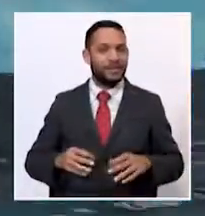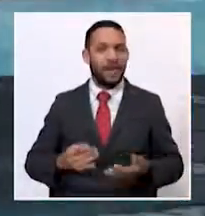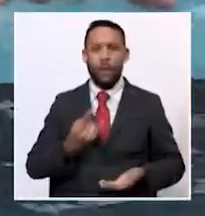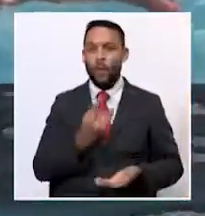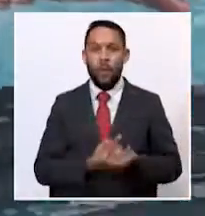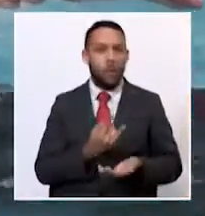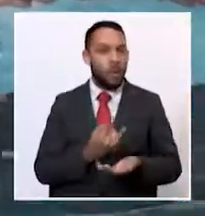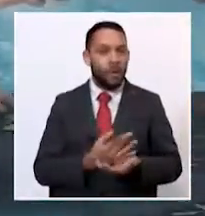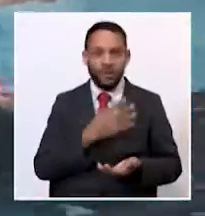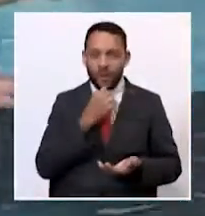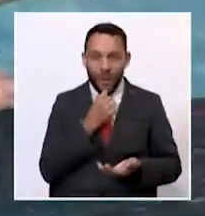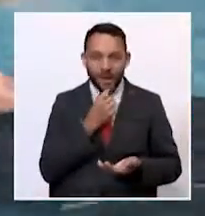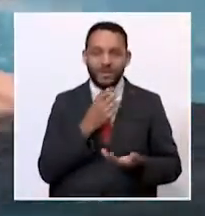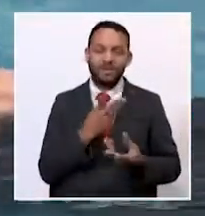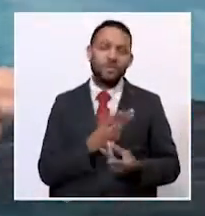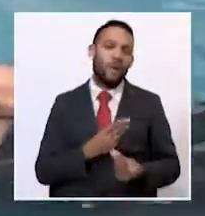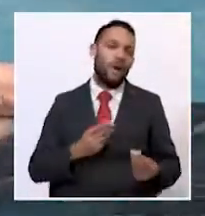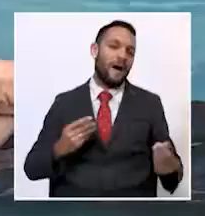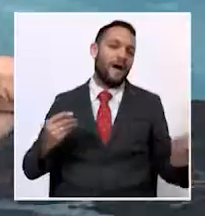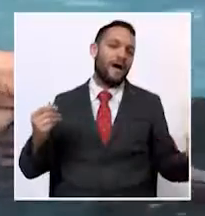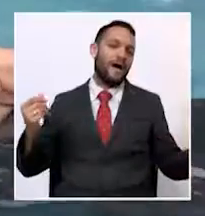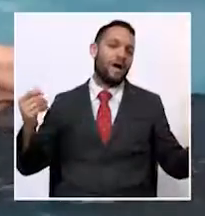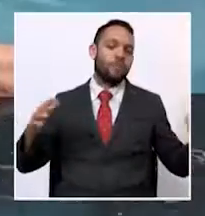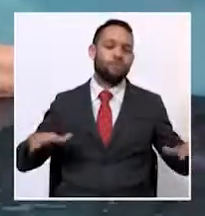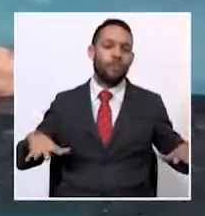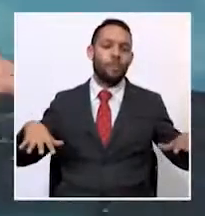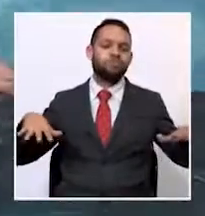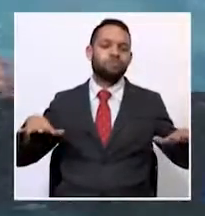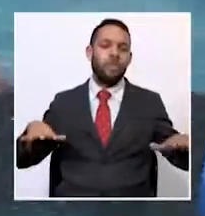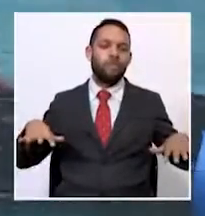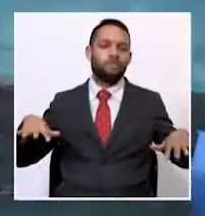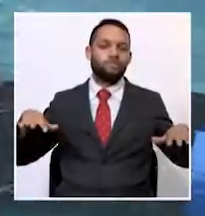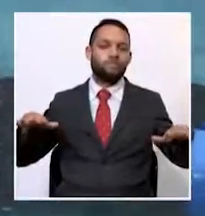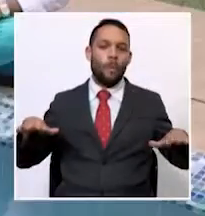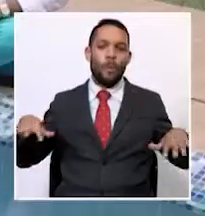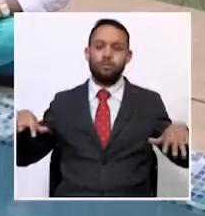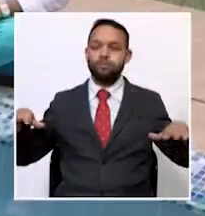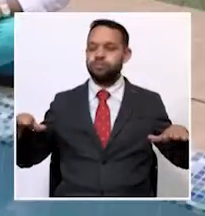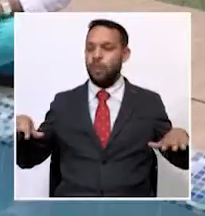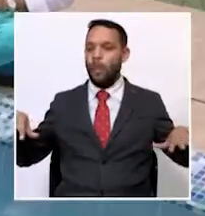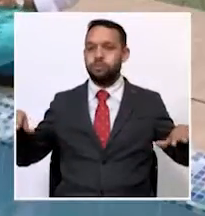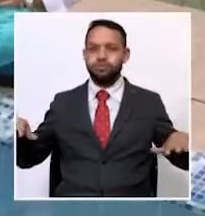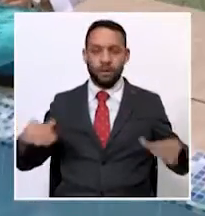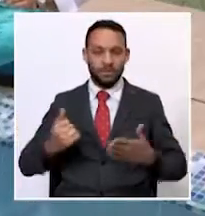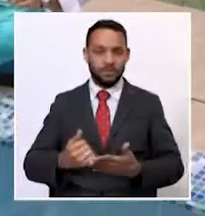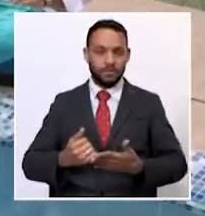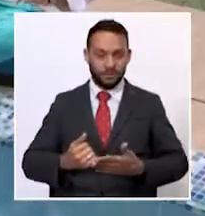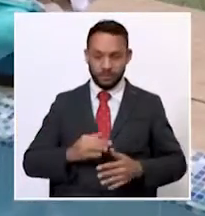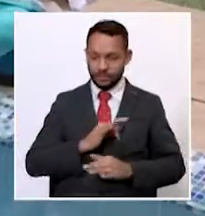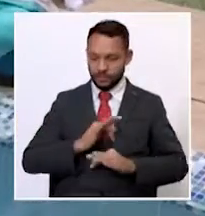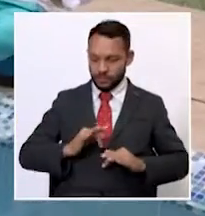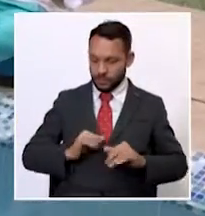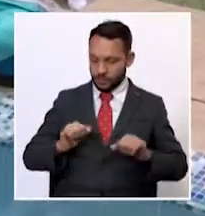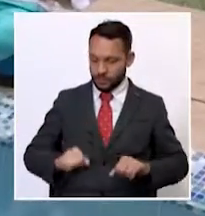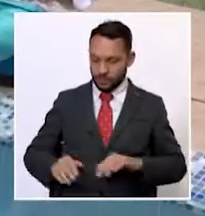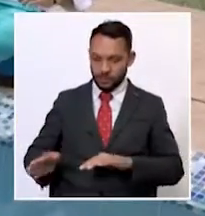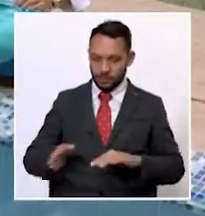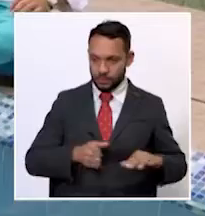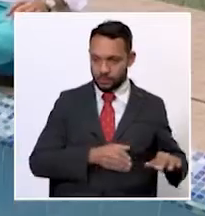entiendan esta terapia como una gran ayuda terapéutica. Doctor Juan Diego,